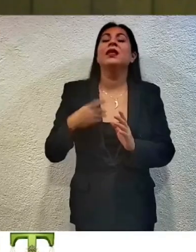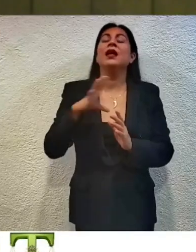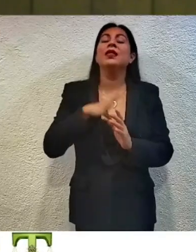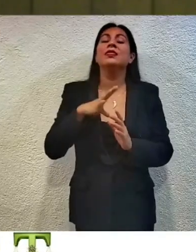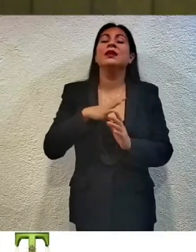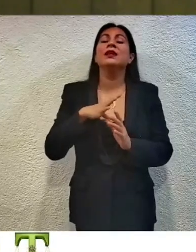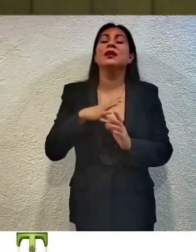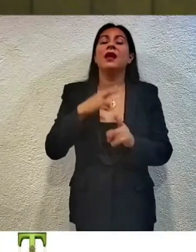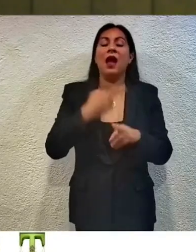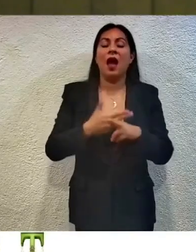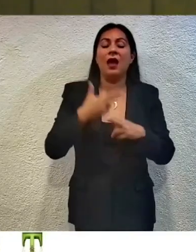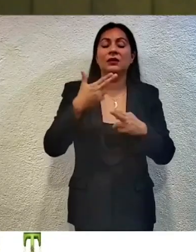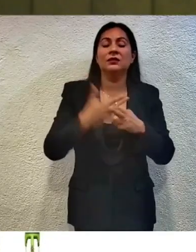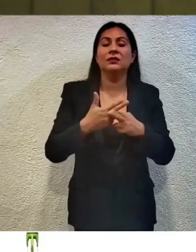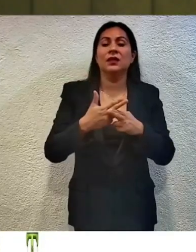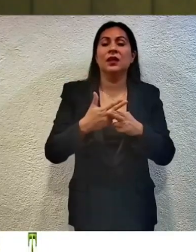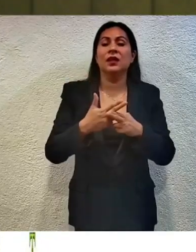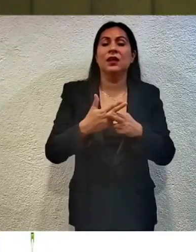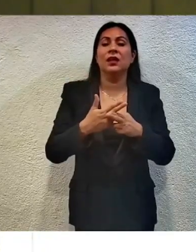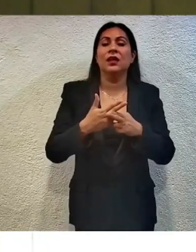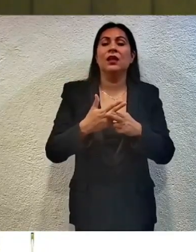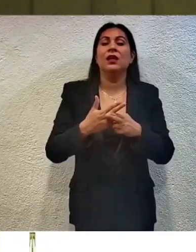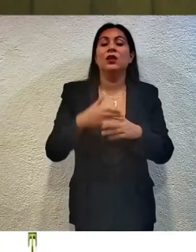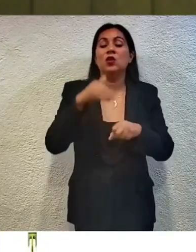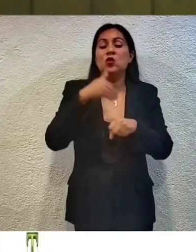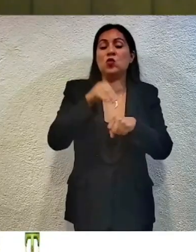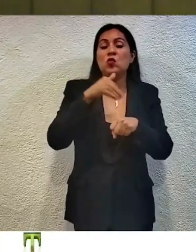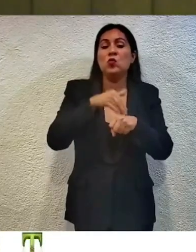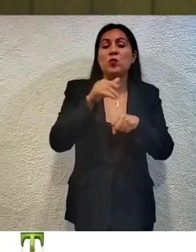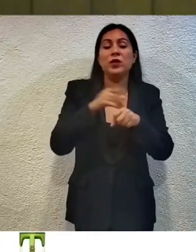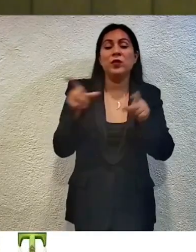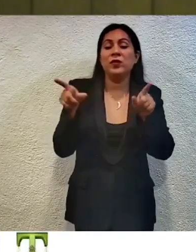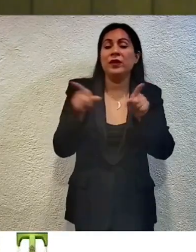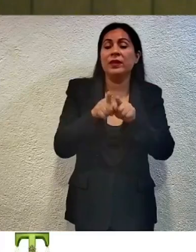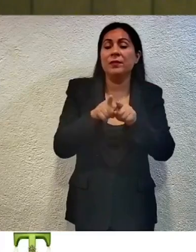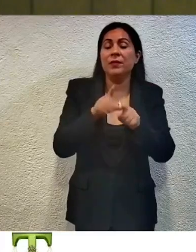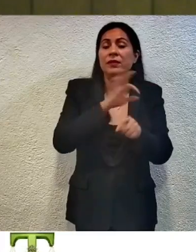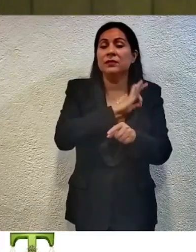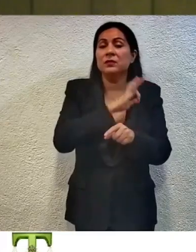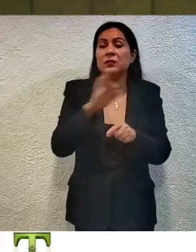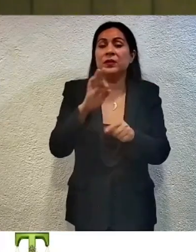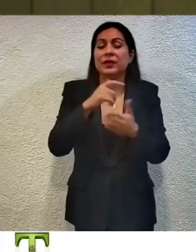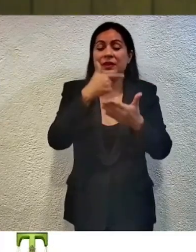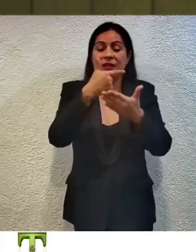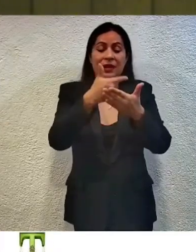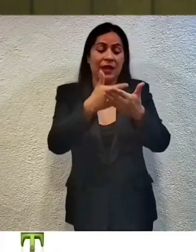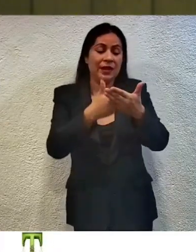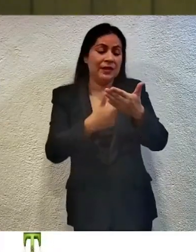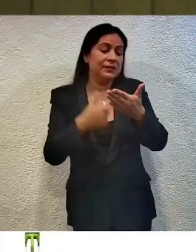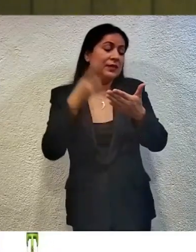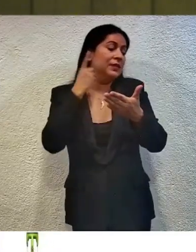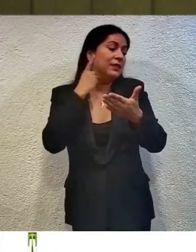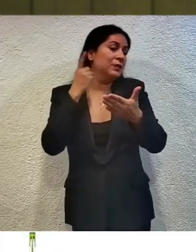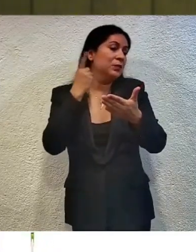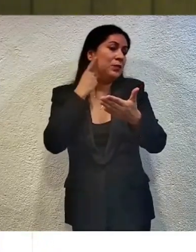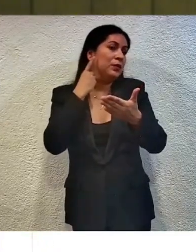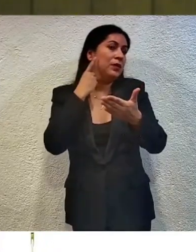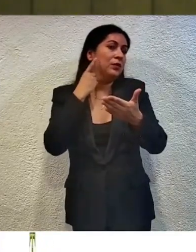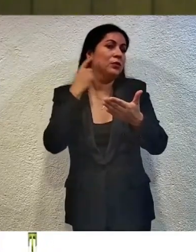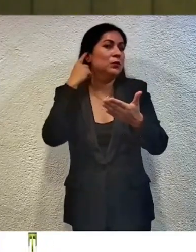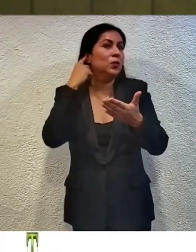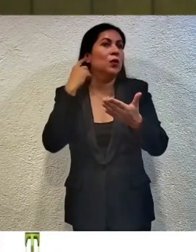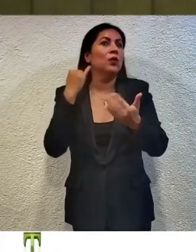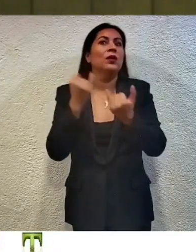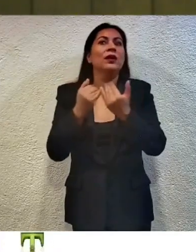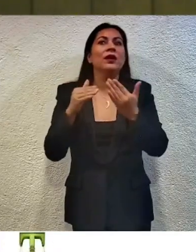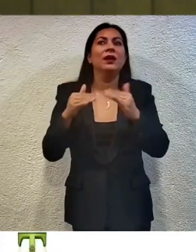obtenerse hasta donde resulte numéricamente posible de la lista de diputados por el